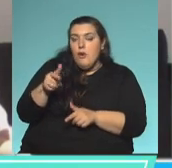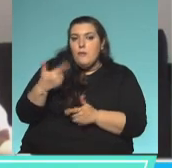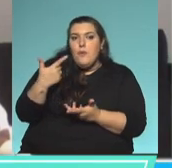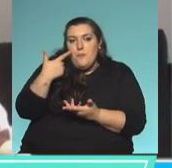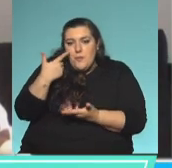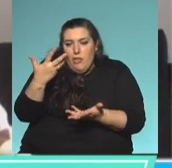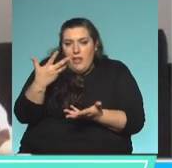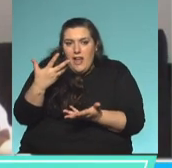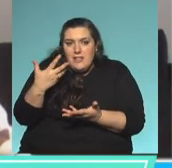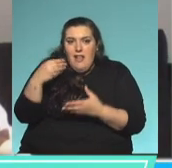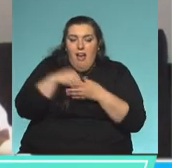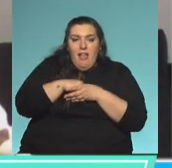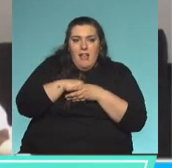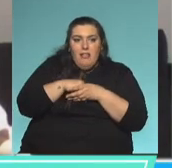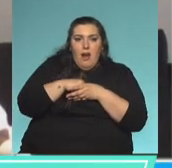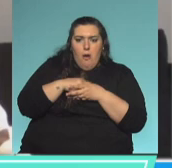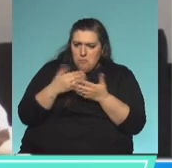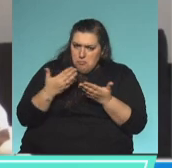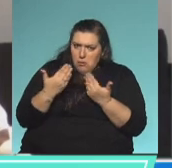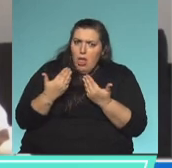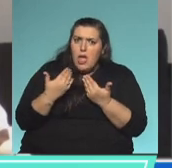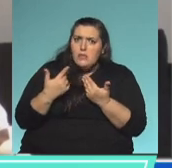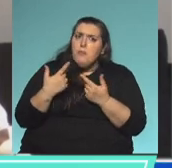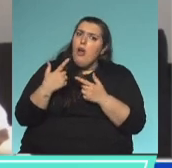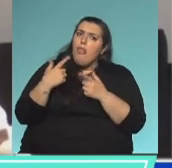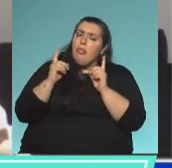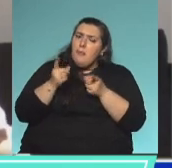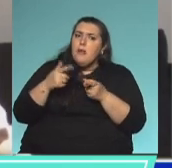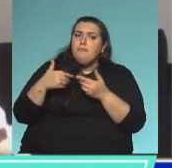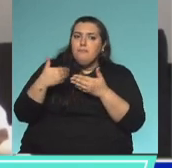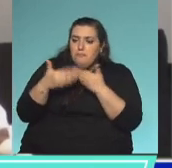de un talento que todavía tenés para desarrollar, para evolucionar. Sos apenas